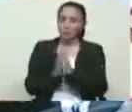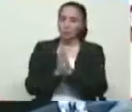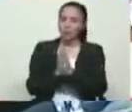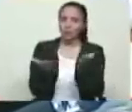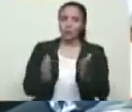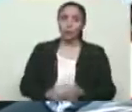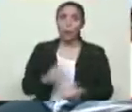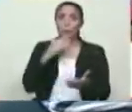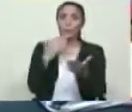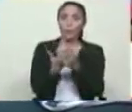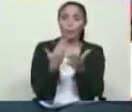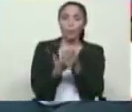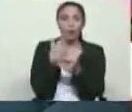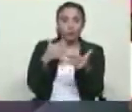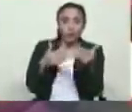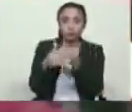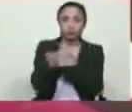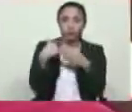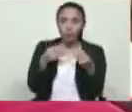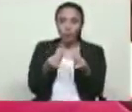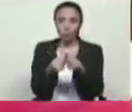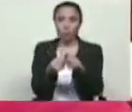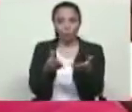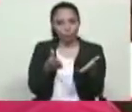Quiero propuestas para avanzar juntos.